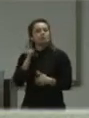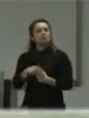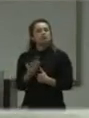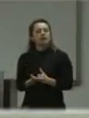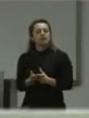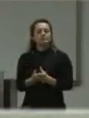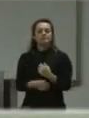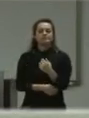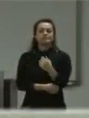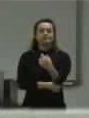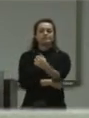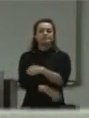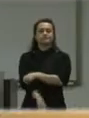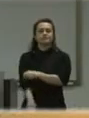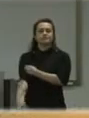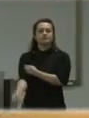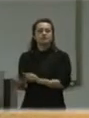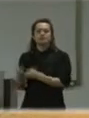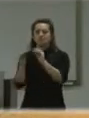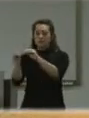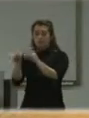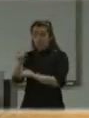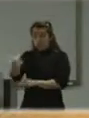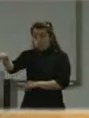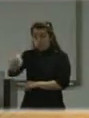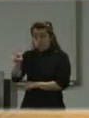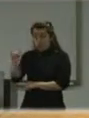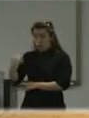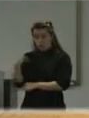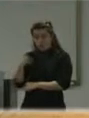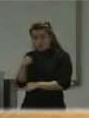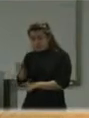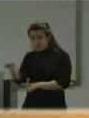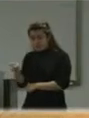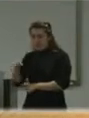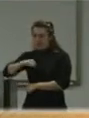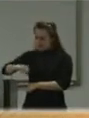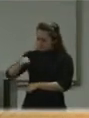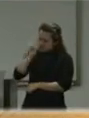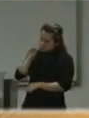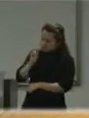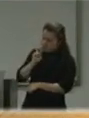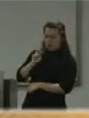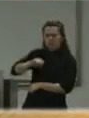que se buscó formar a los jóvenes derechos sexuales y derechos reproductivos